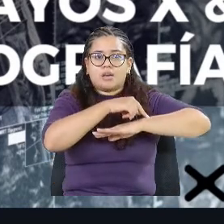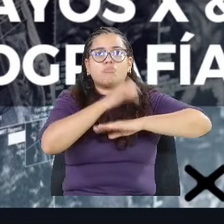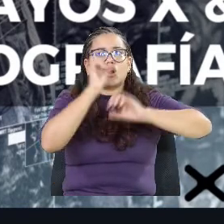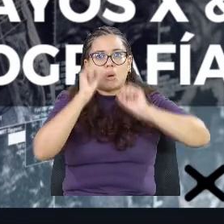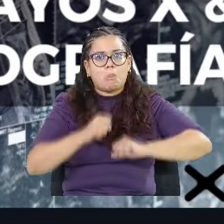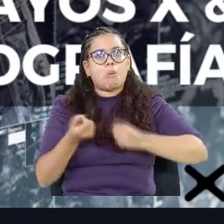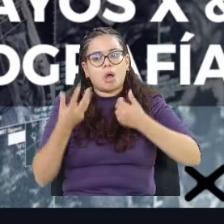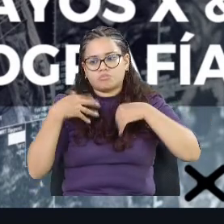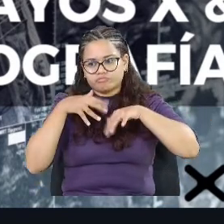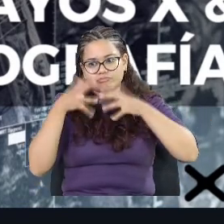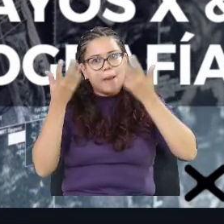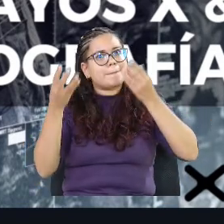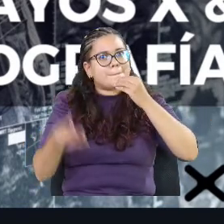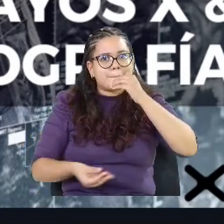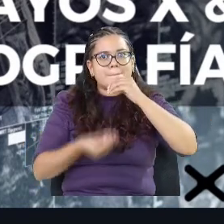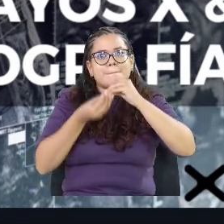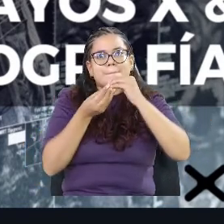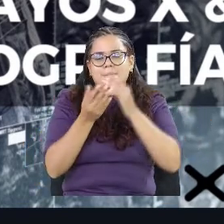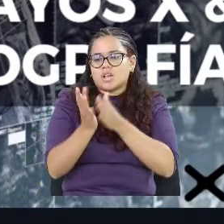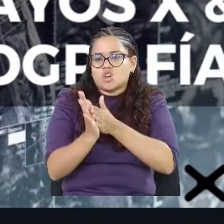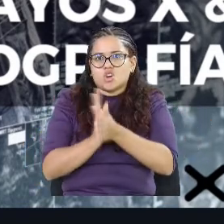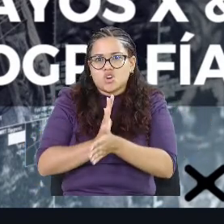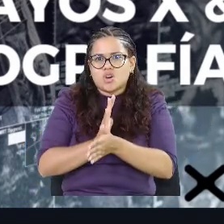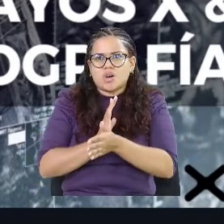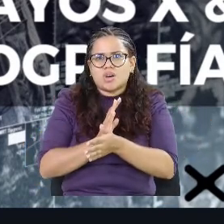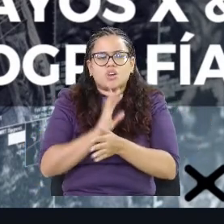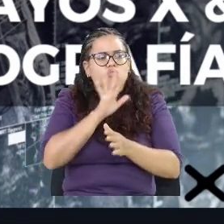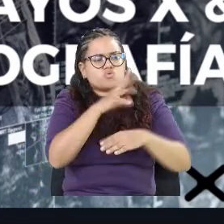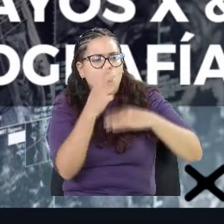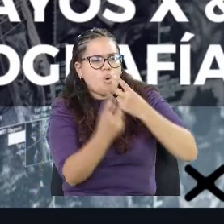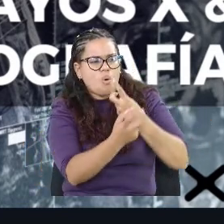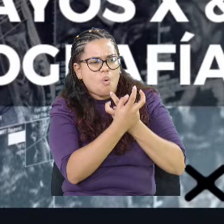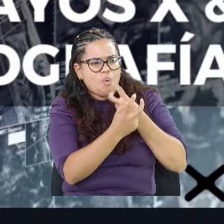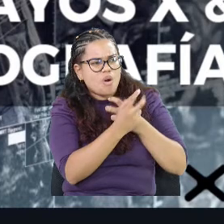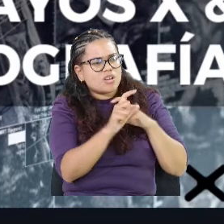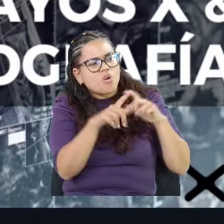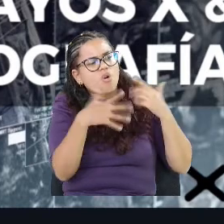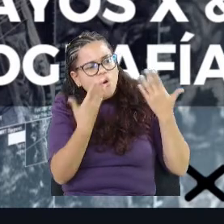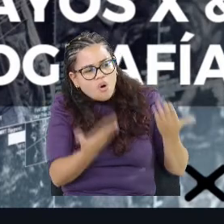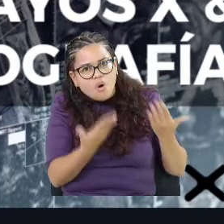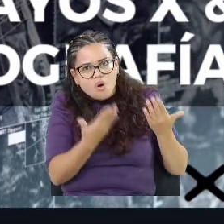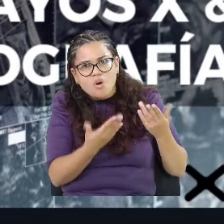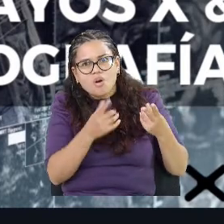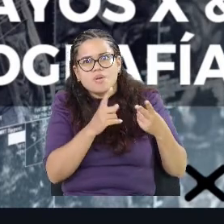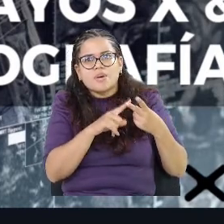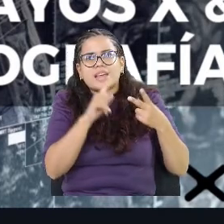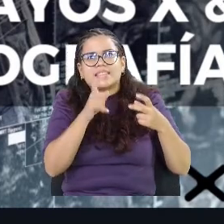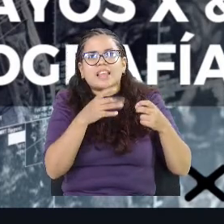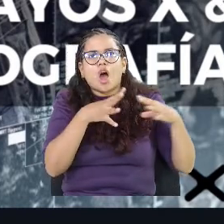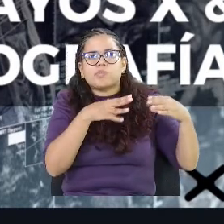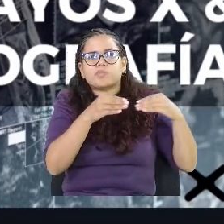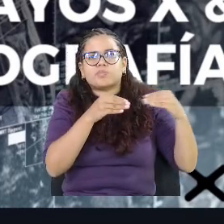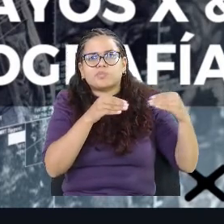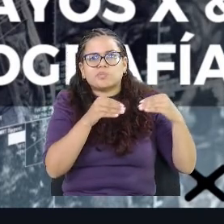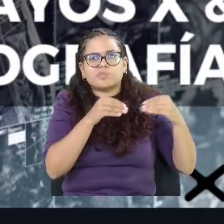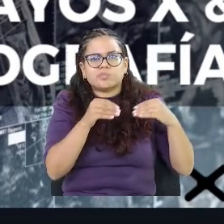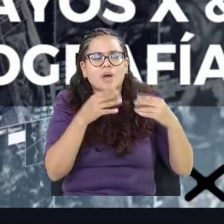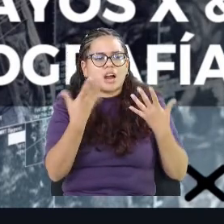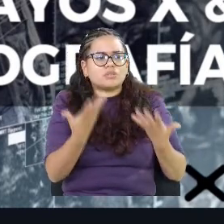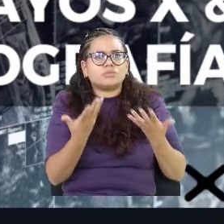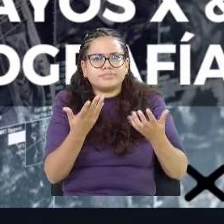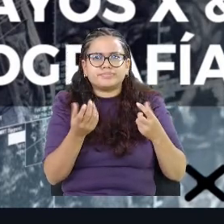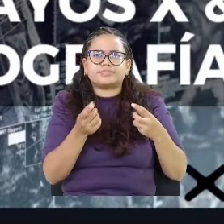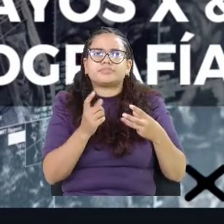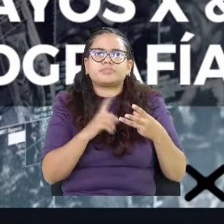interna. Entonces nos puede dar información de cuál es la condición del hueso, cuál es la condición del tejido blando